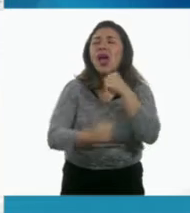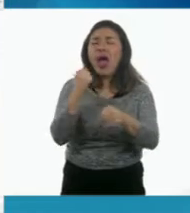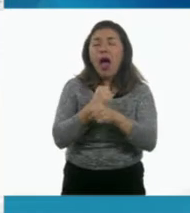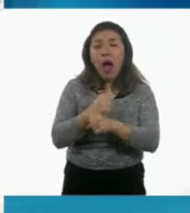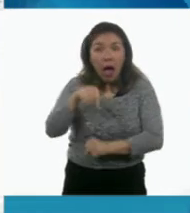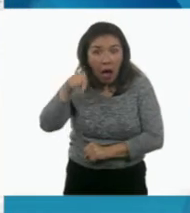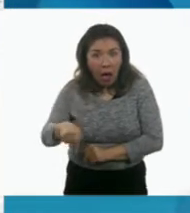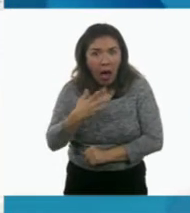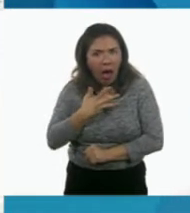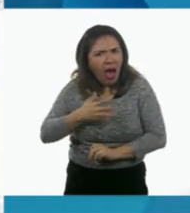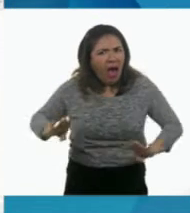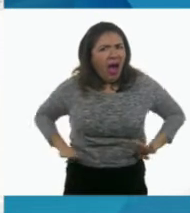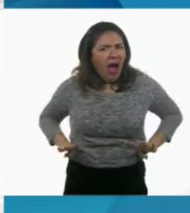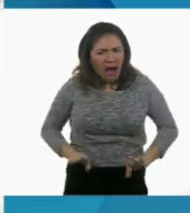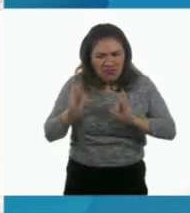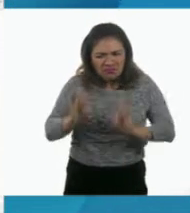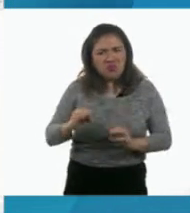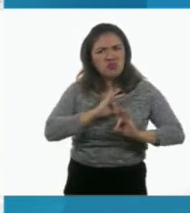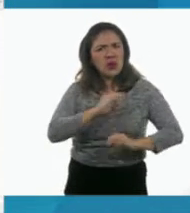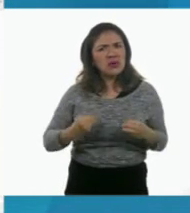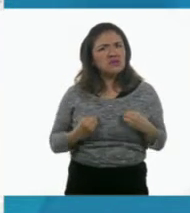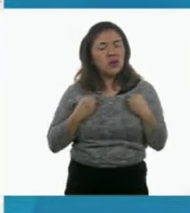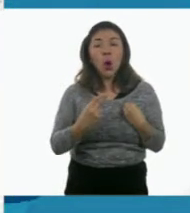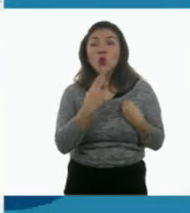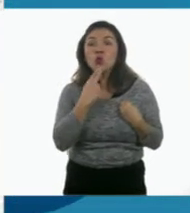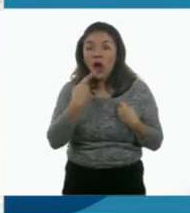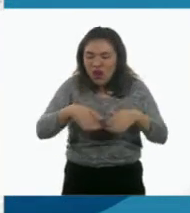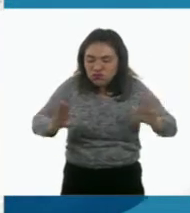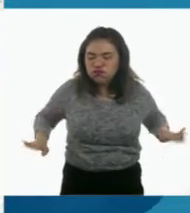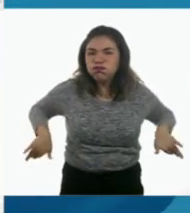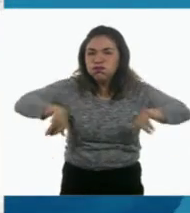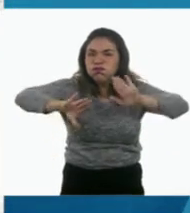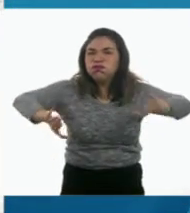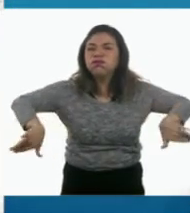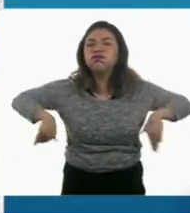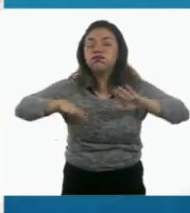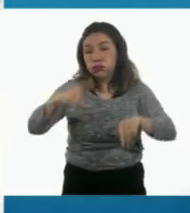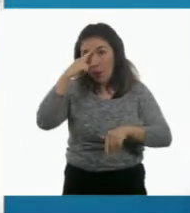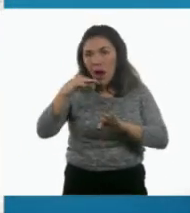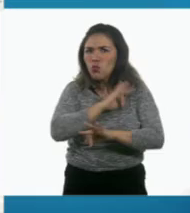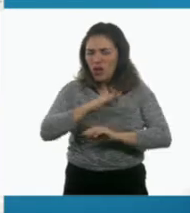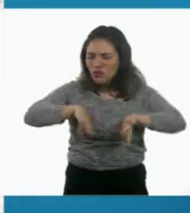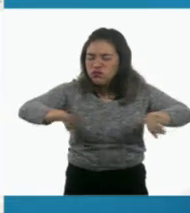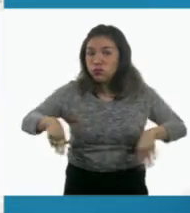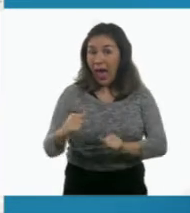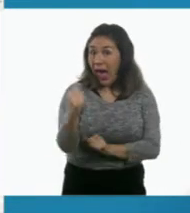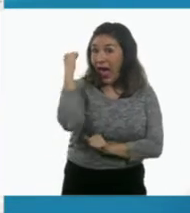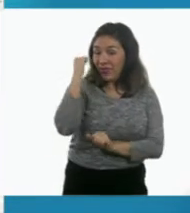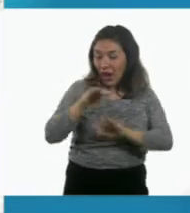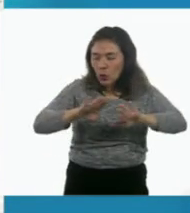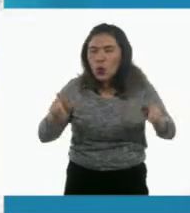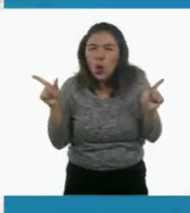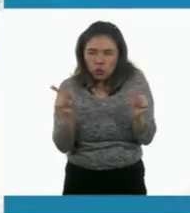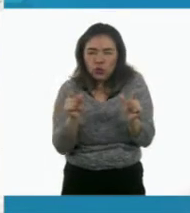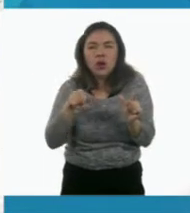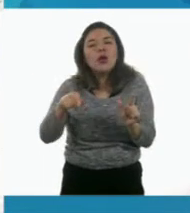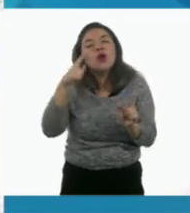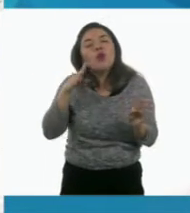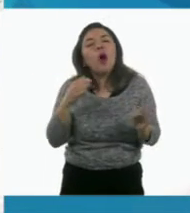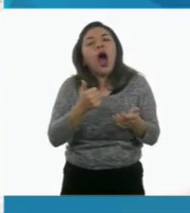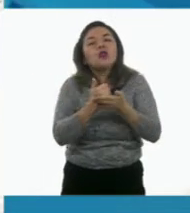perfectamente adaptada. Utiliza las fuertes aletas delanteras como remos y las traseras más pequeñas como